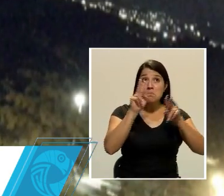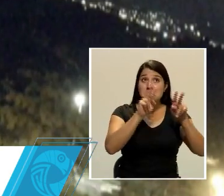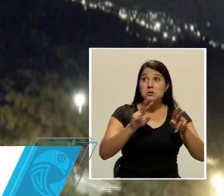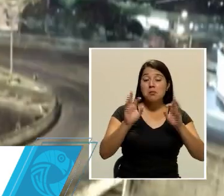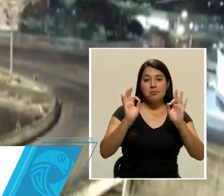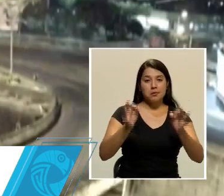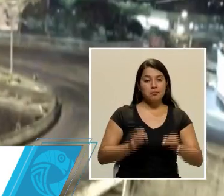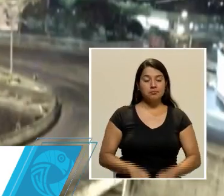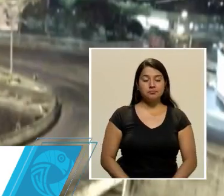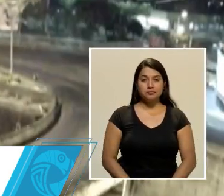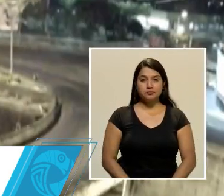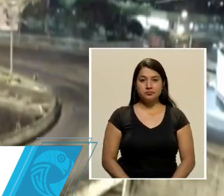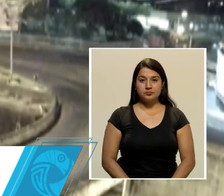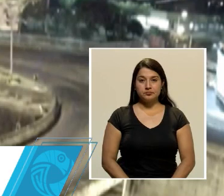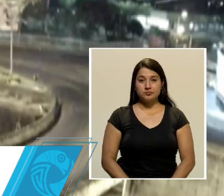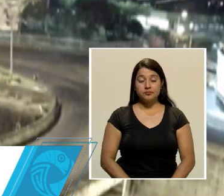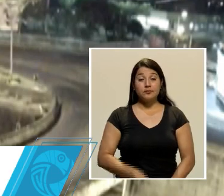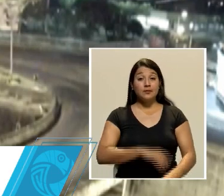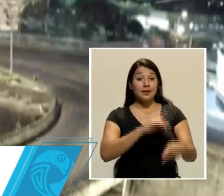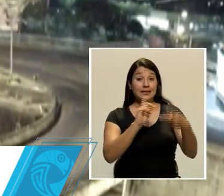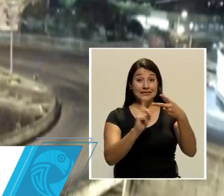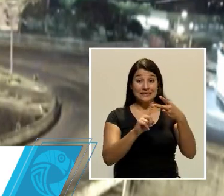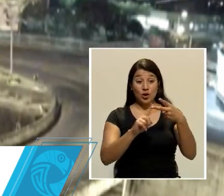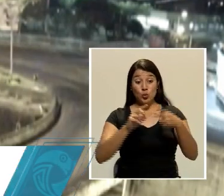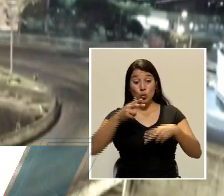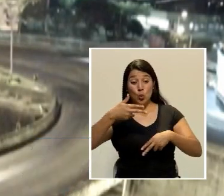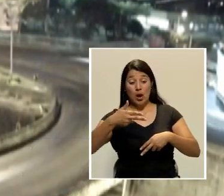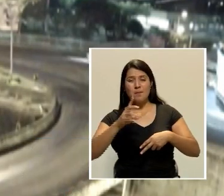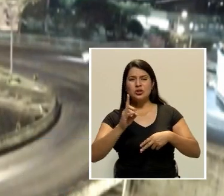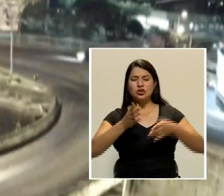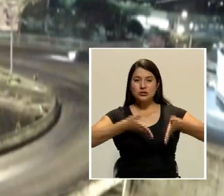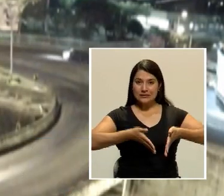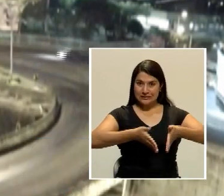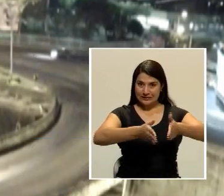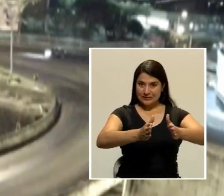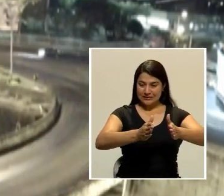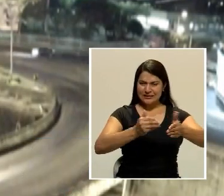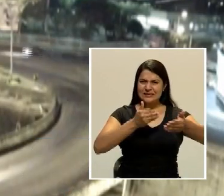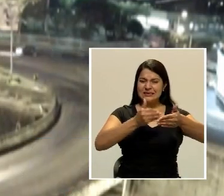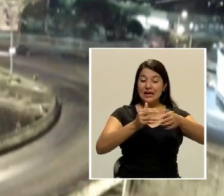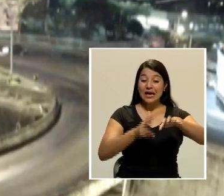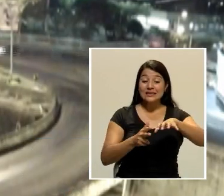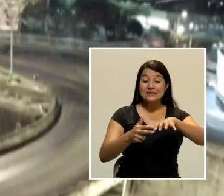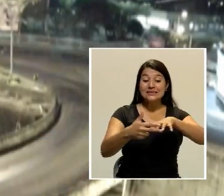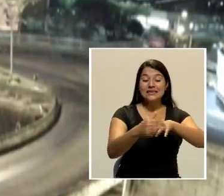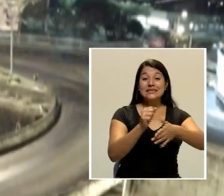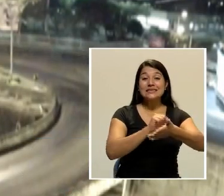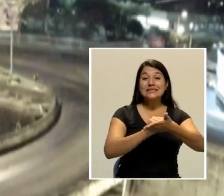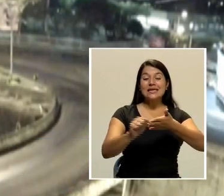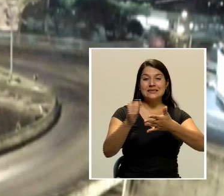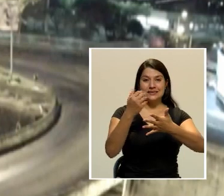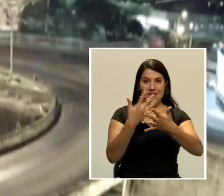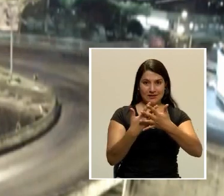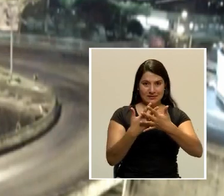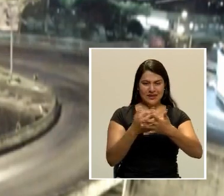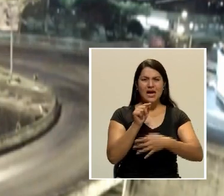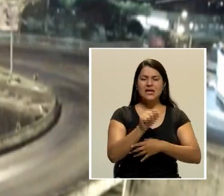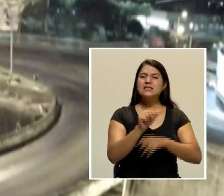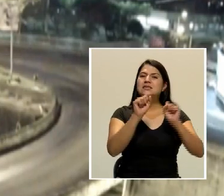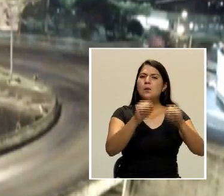muy fluido, pero hay todavía automóviles circulando en la vía. La